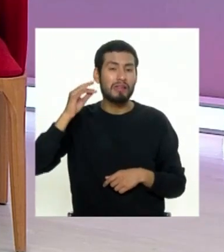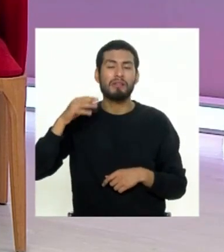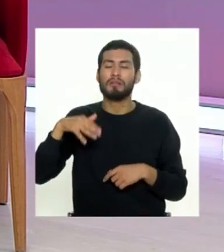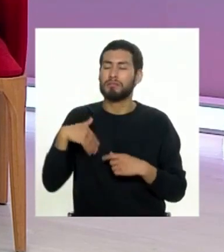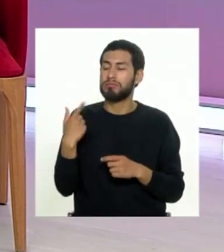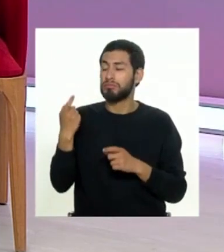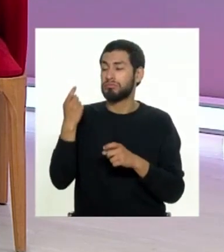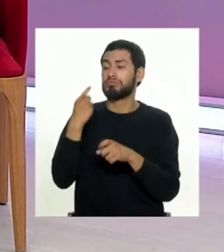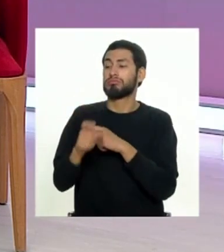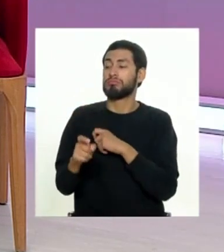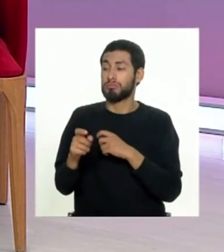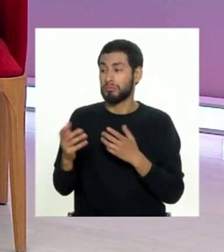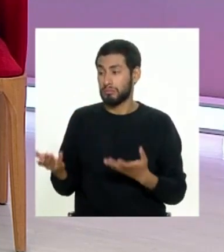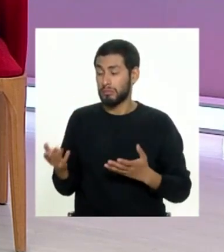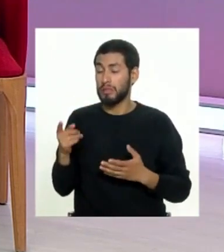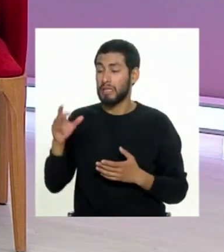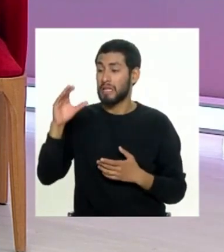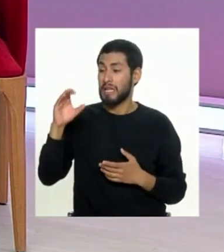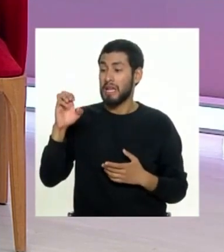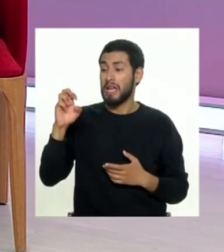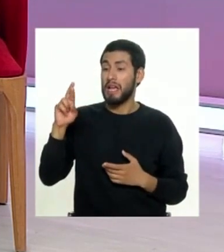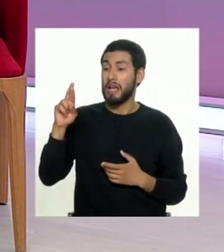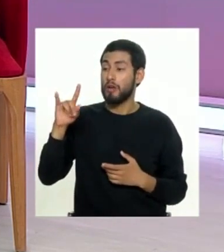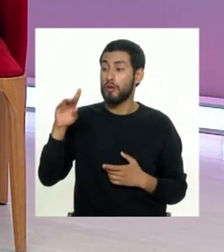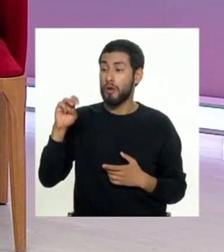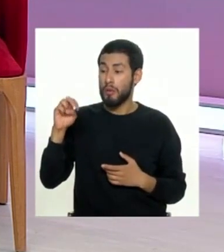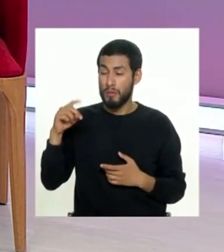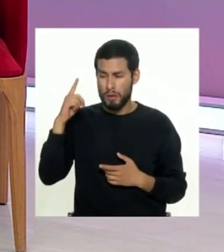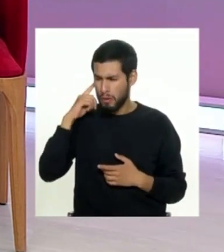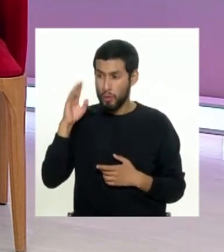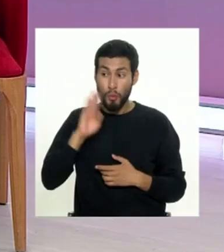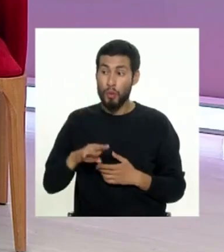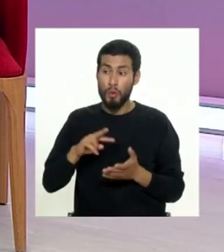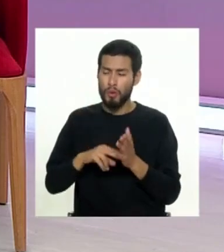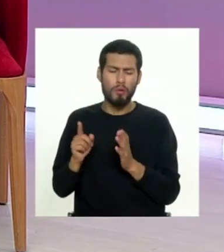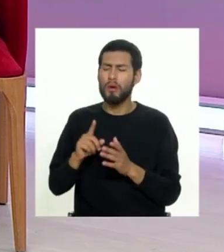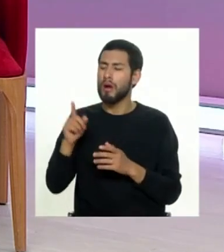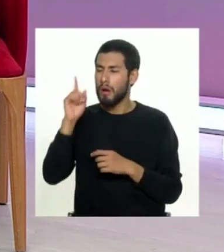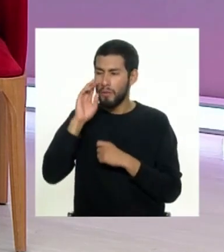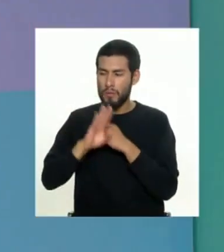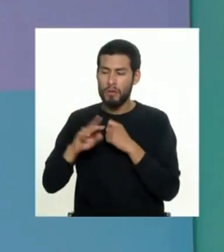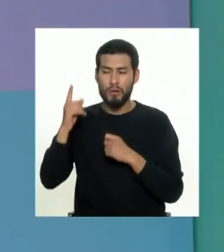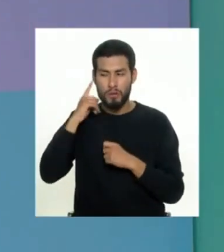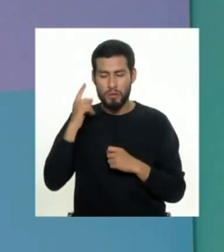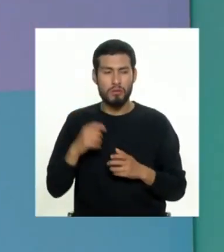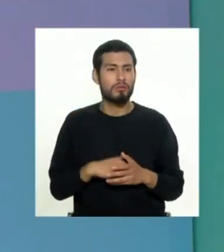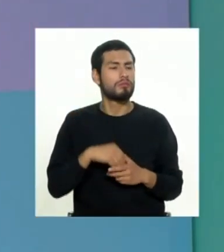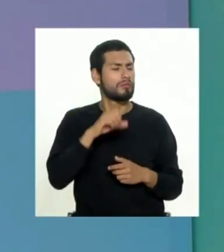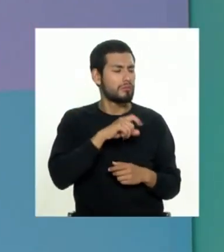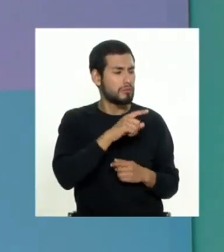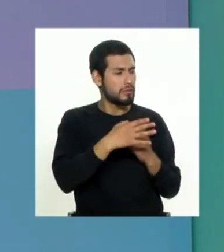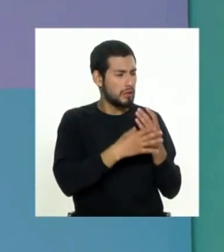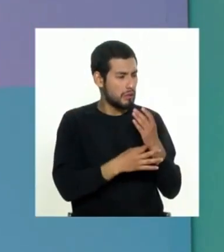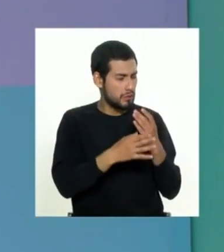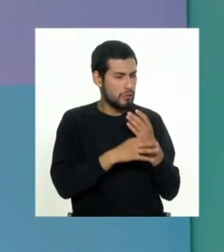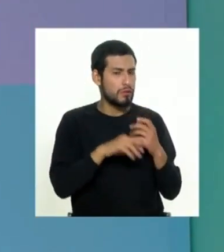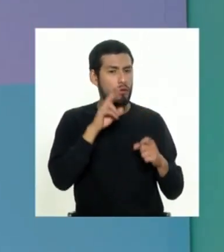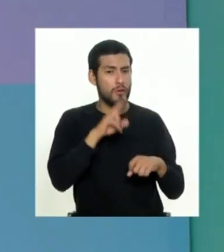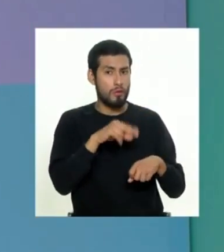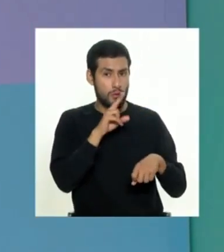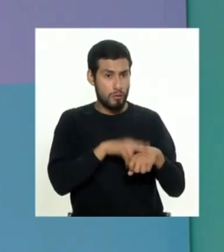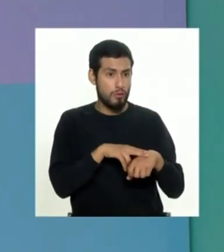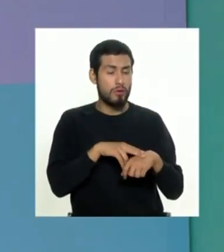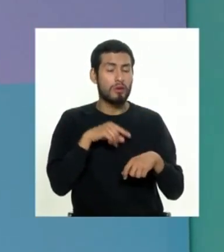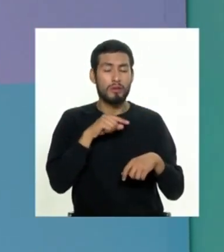causamos daño. El cerumen no es sucio, es protección para el oído, ¿no? Exacto, es la grasita natural que